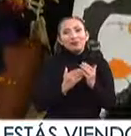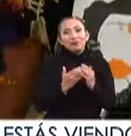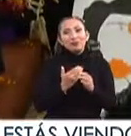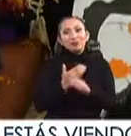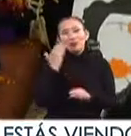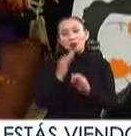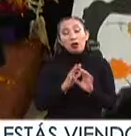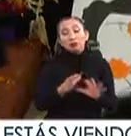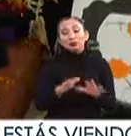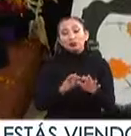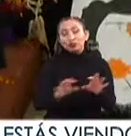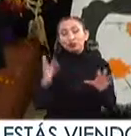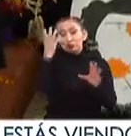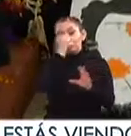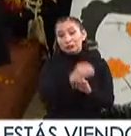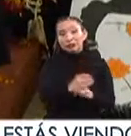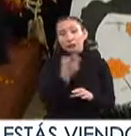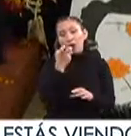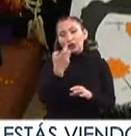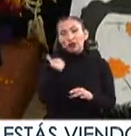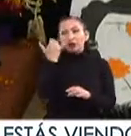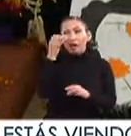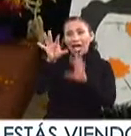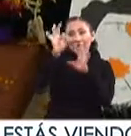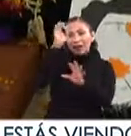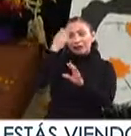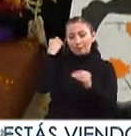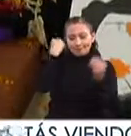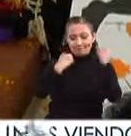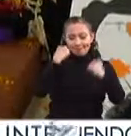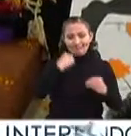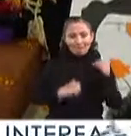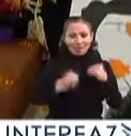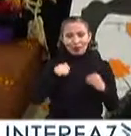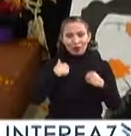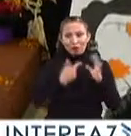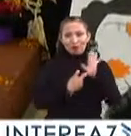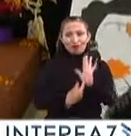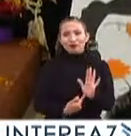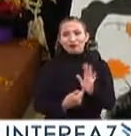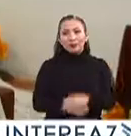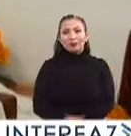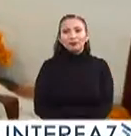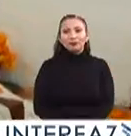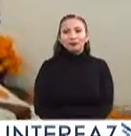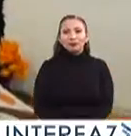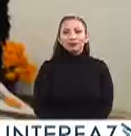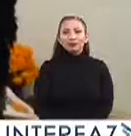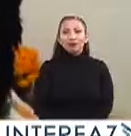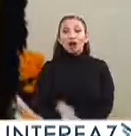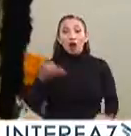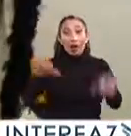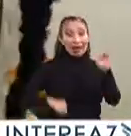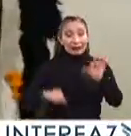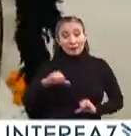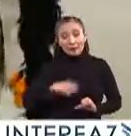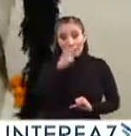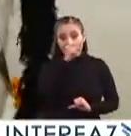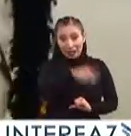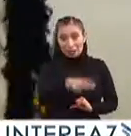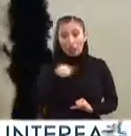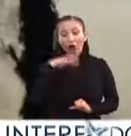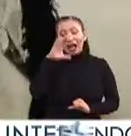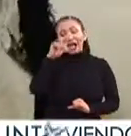muy impresionante, ¿no? Entonces fue por eso que lo elegí y quise caracterizar a este personaje. Y con actividades como esta,